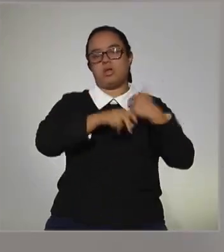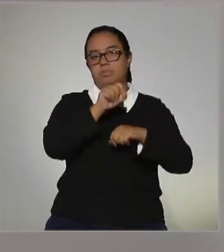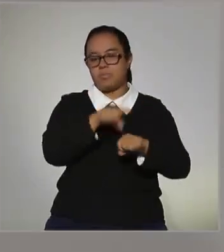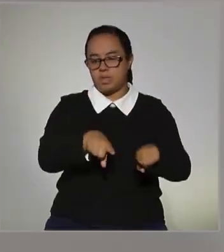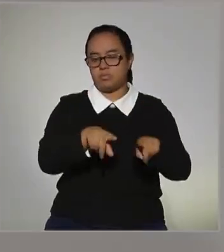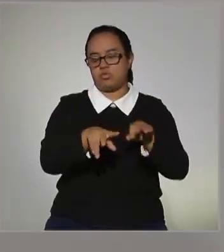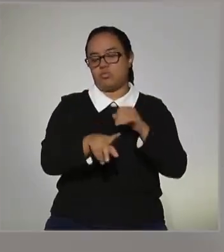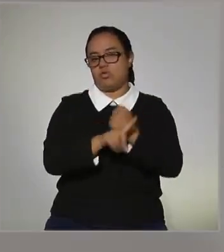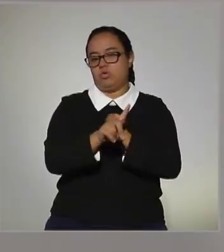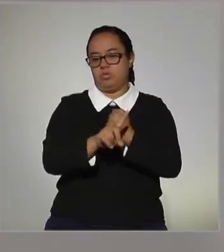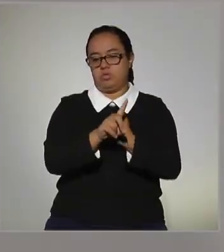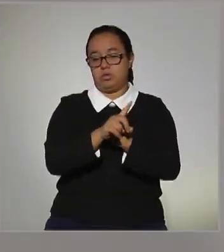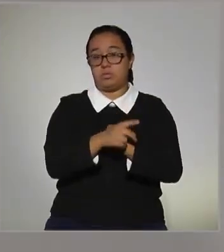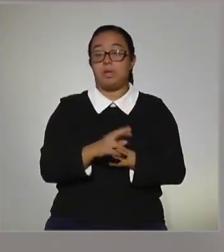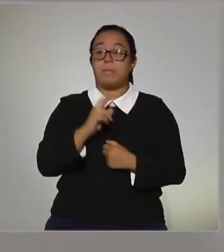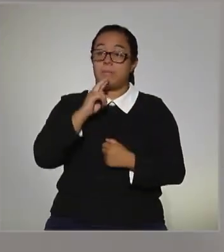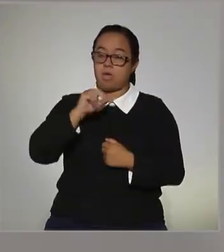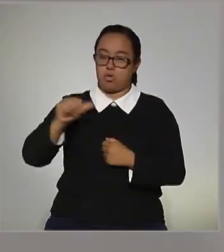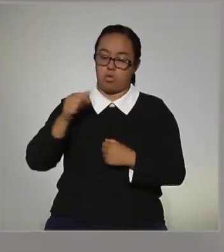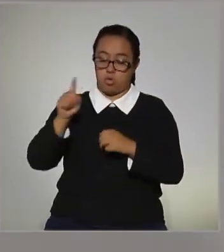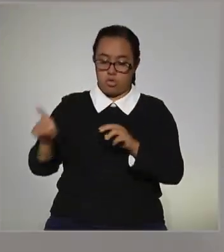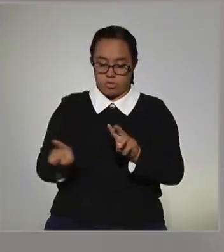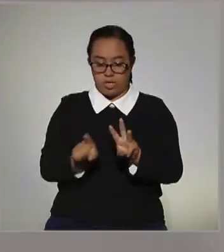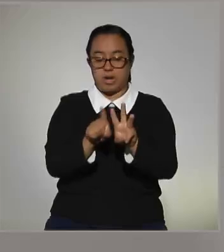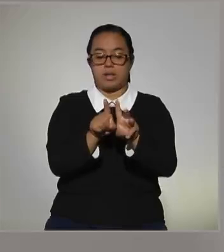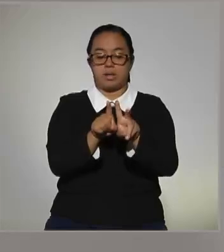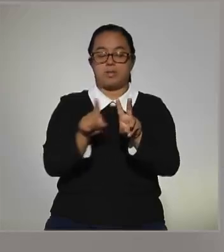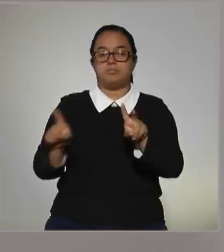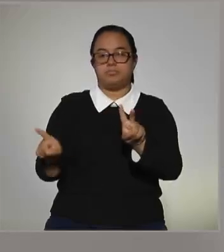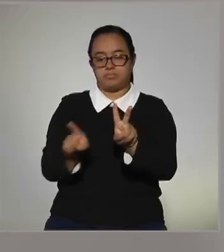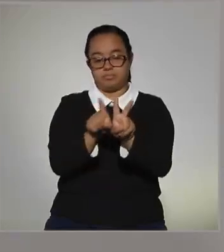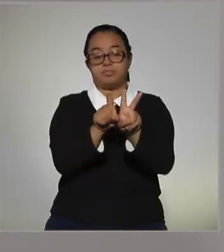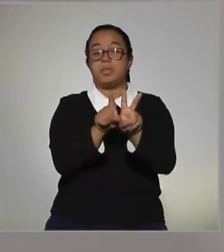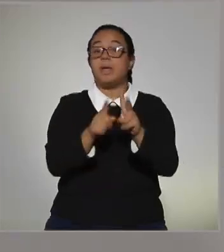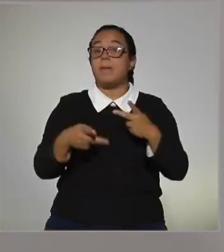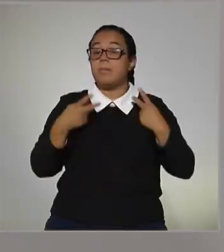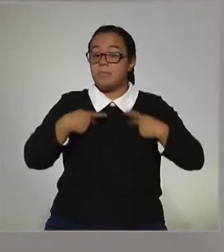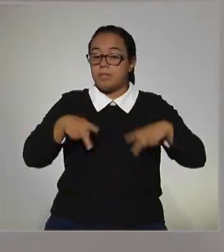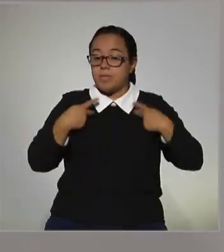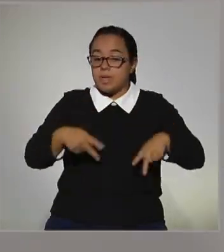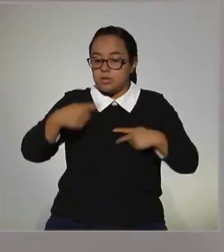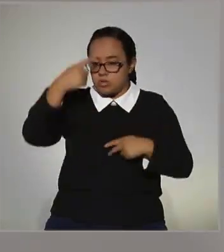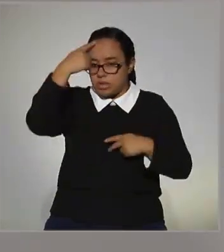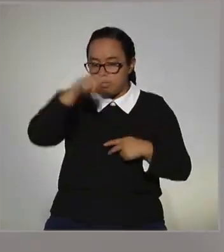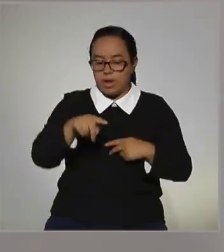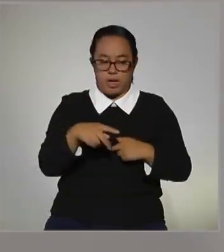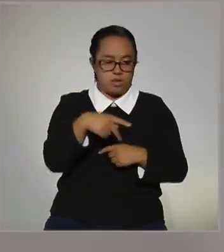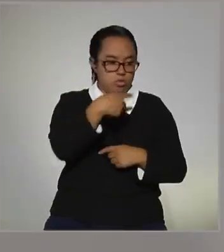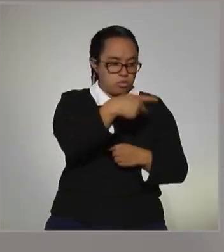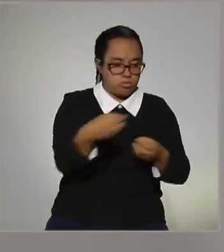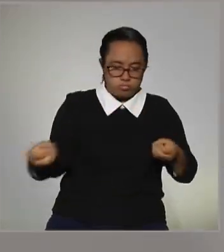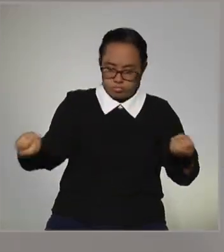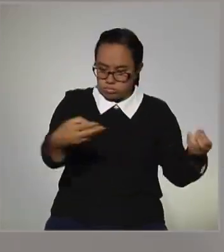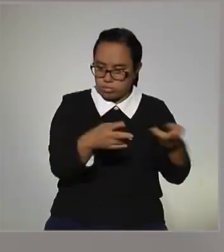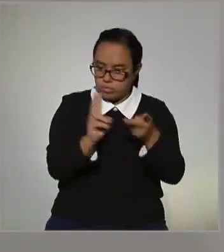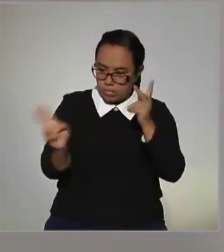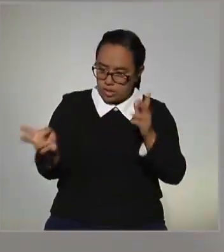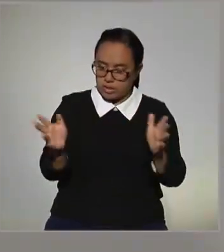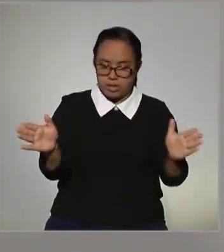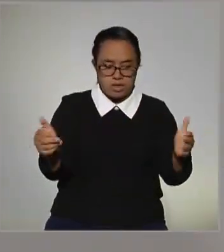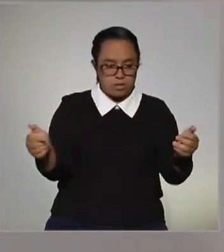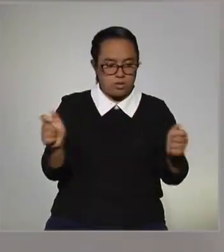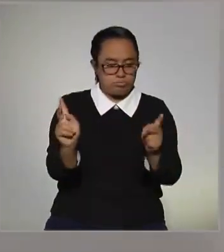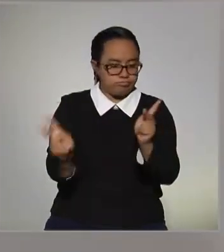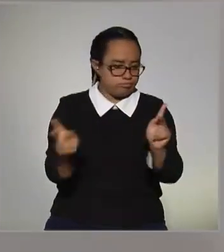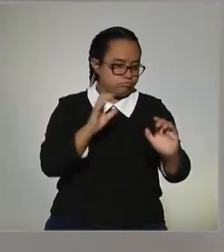Entonces, a veces ayuda que un tercero pueda intervenir para mediatizar y dar lugar a la palabra de cada uno, donde haya respeto, donde se pueda escuchar ambas